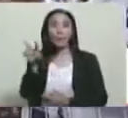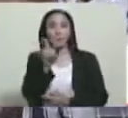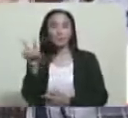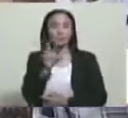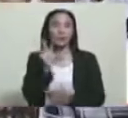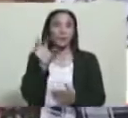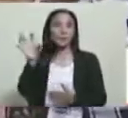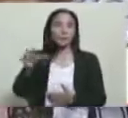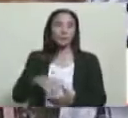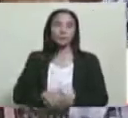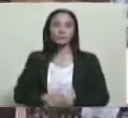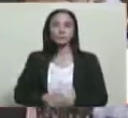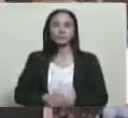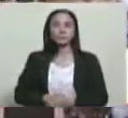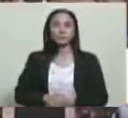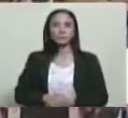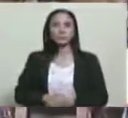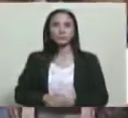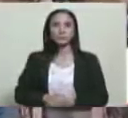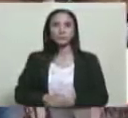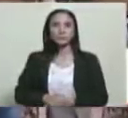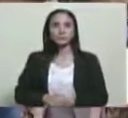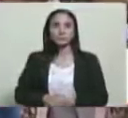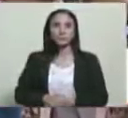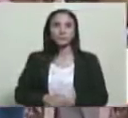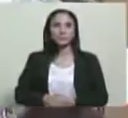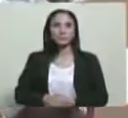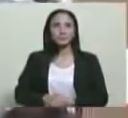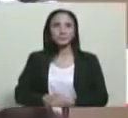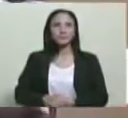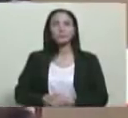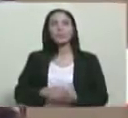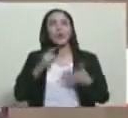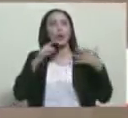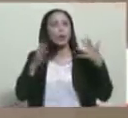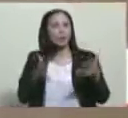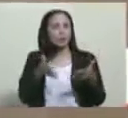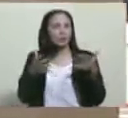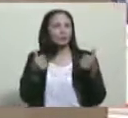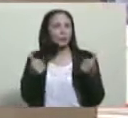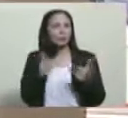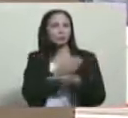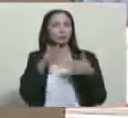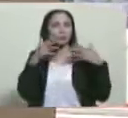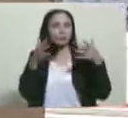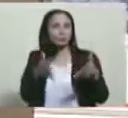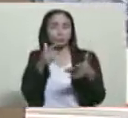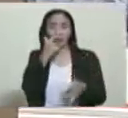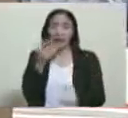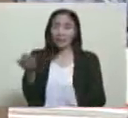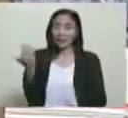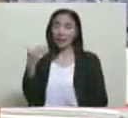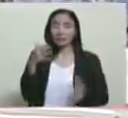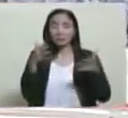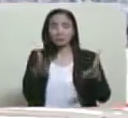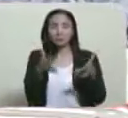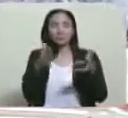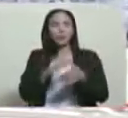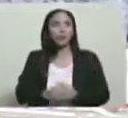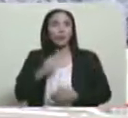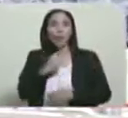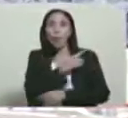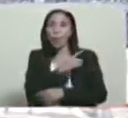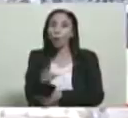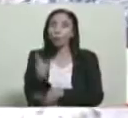Estamos nosotros cumpliendo instrucciones, orientaciones, al cual hace unos días, unos meses, usted nos daba